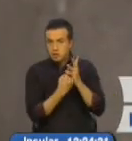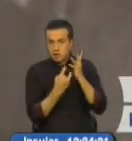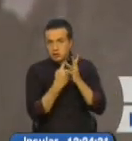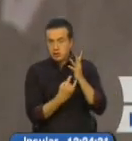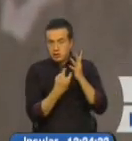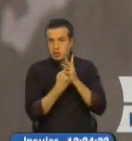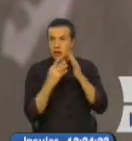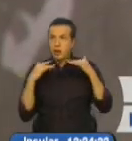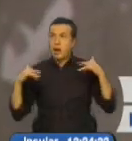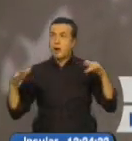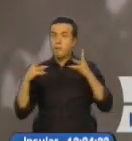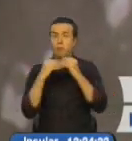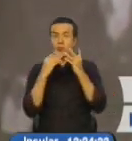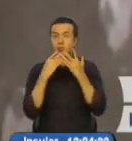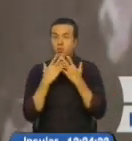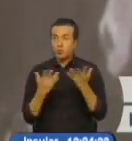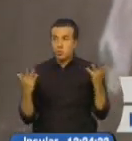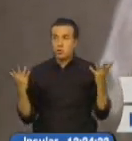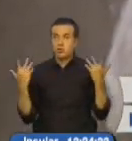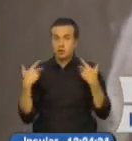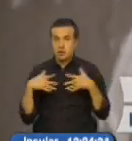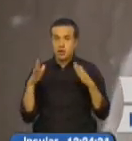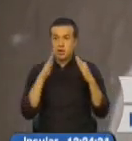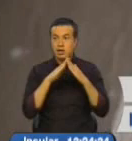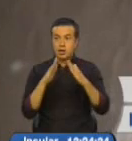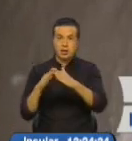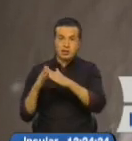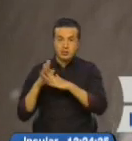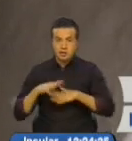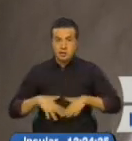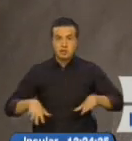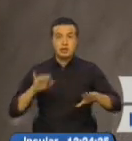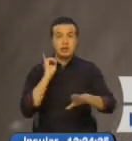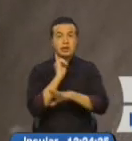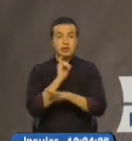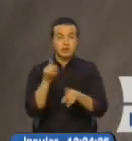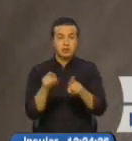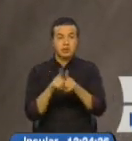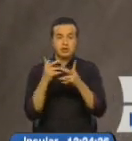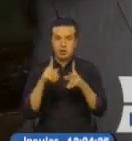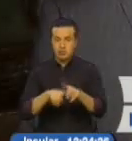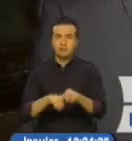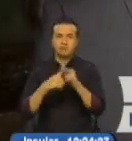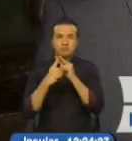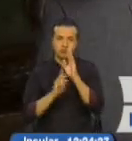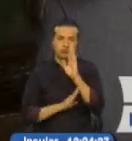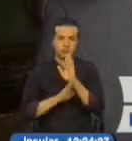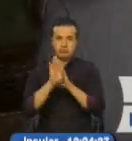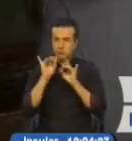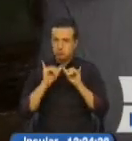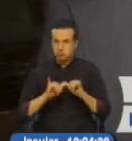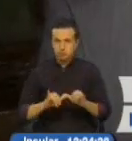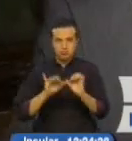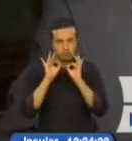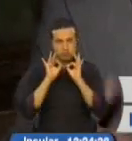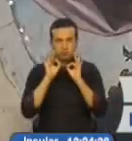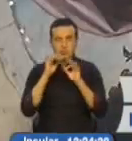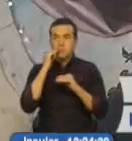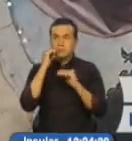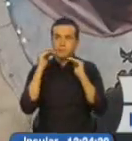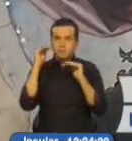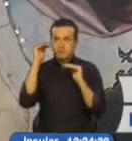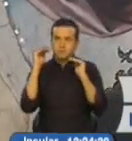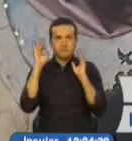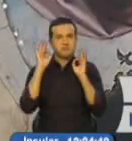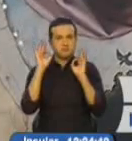humedad ambiental excesiva. Y por esto las casas o iglesias como estas recuperan la temperatura inicial.